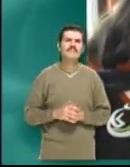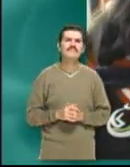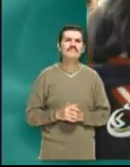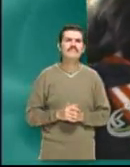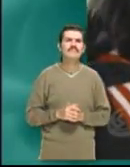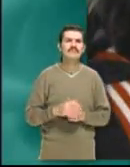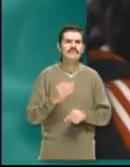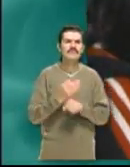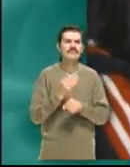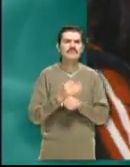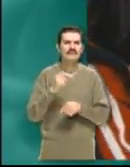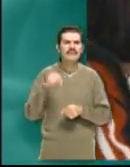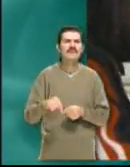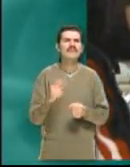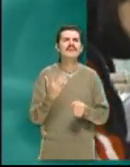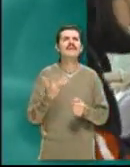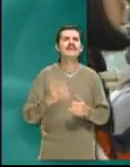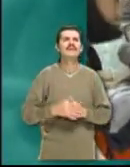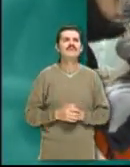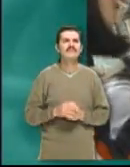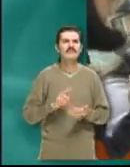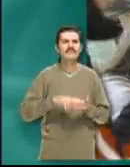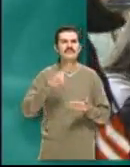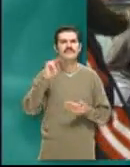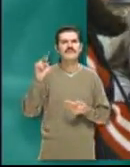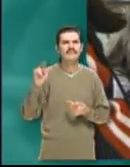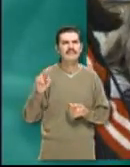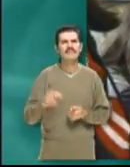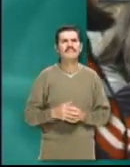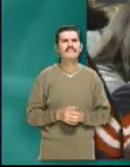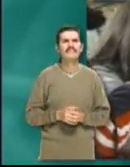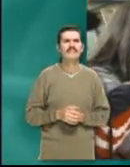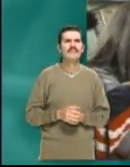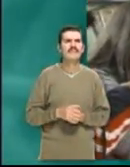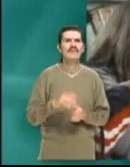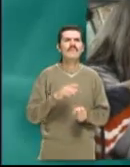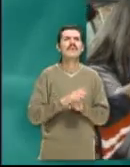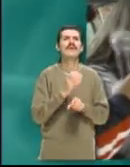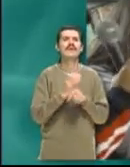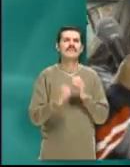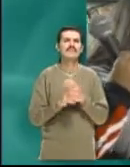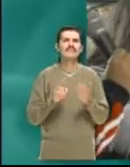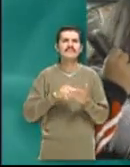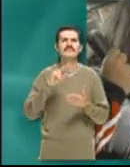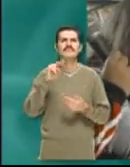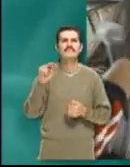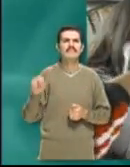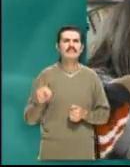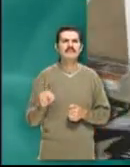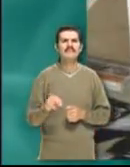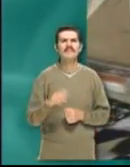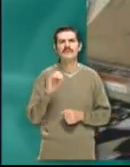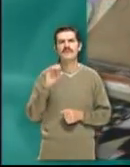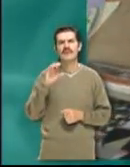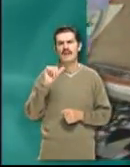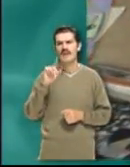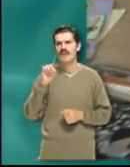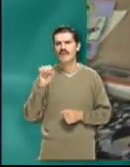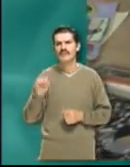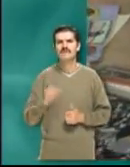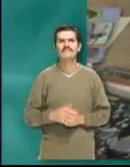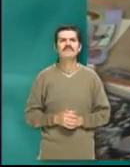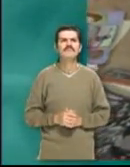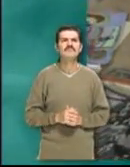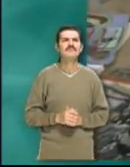Escribir. ¿Ahorita, aquí, qué estás haciendo? Pintar. ¿Y qué estás pintando?